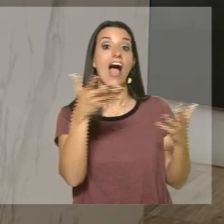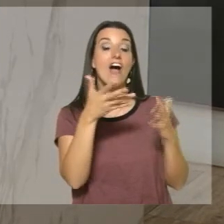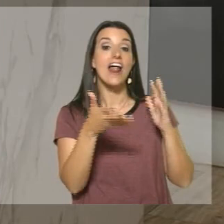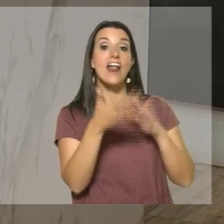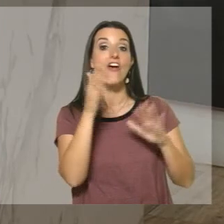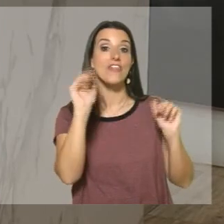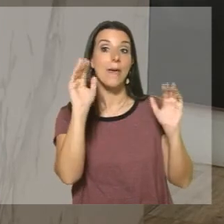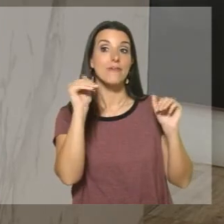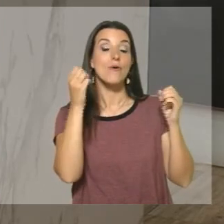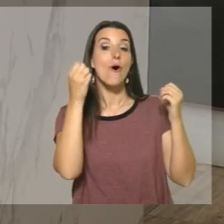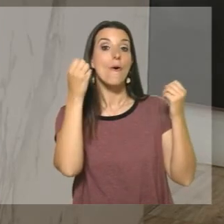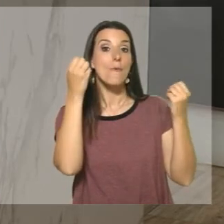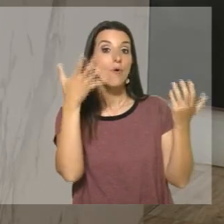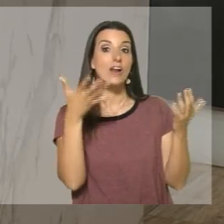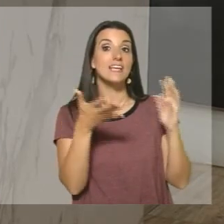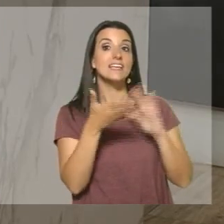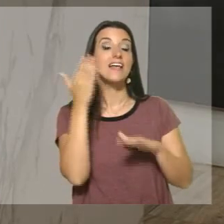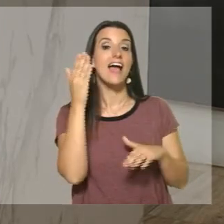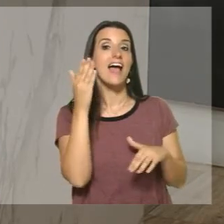nos despedimos. ¿Por qué? Porque nos estamos